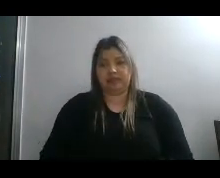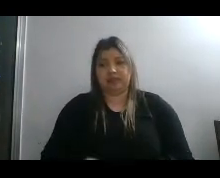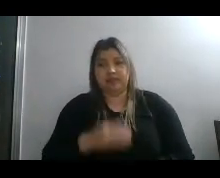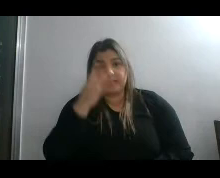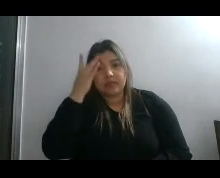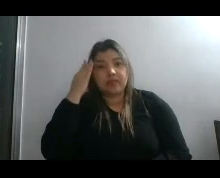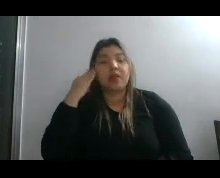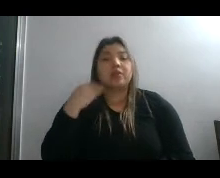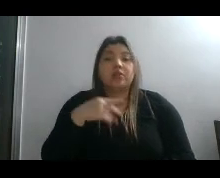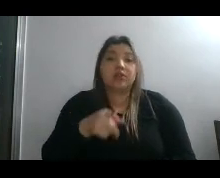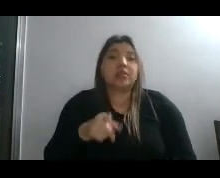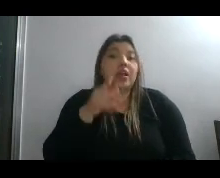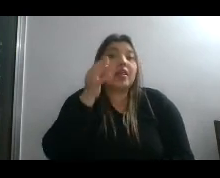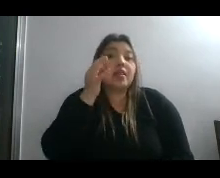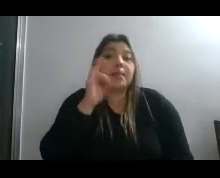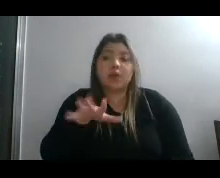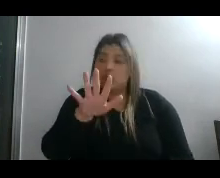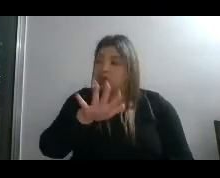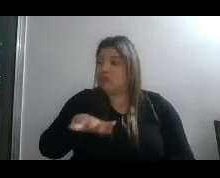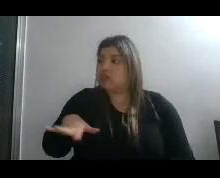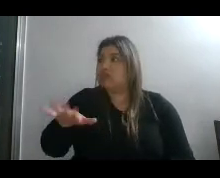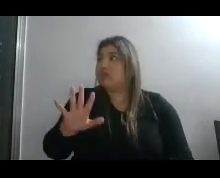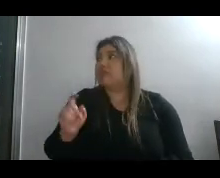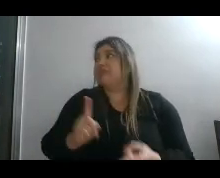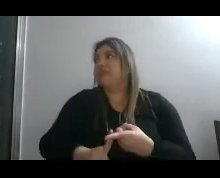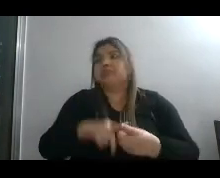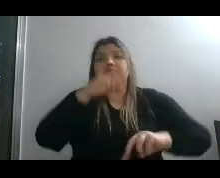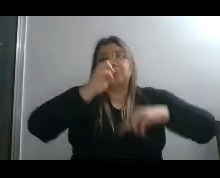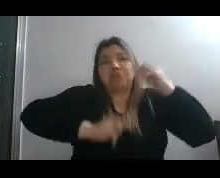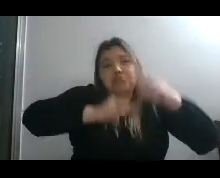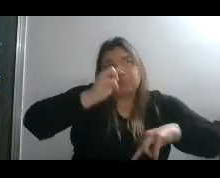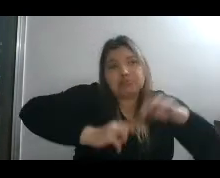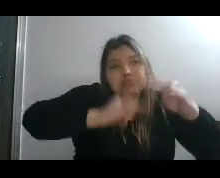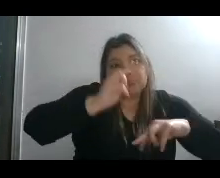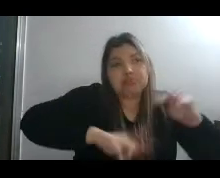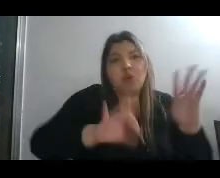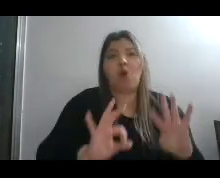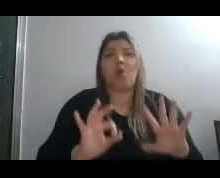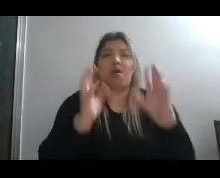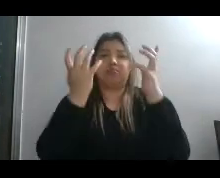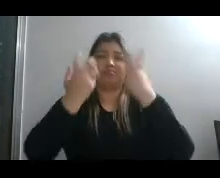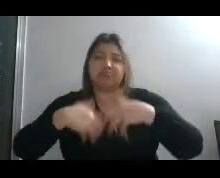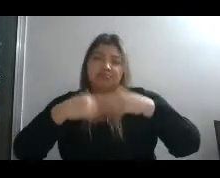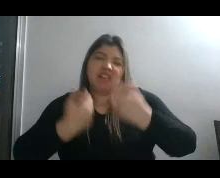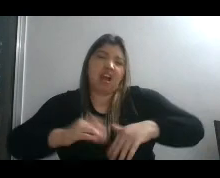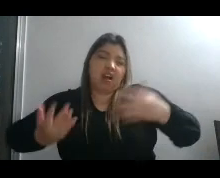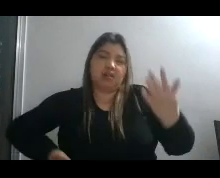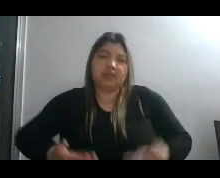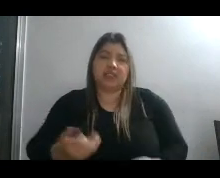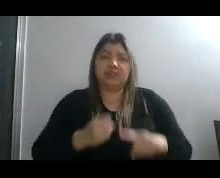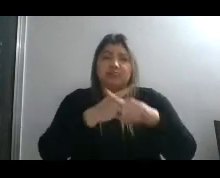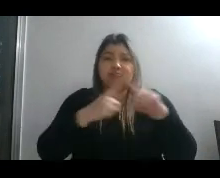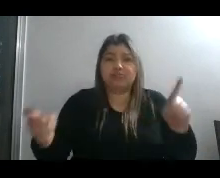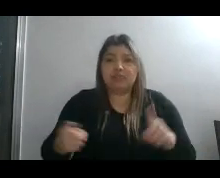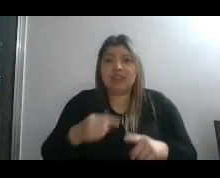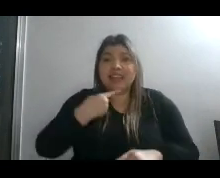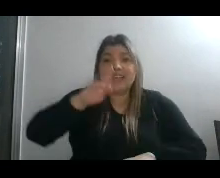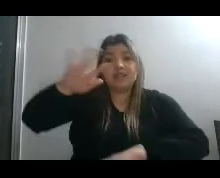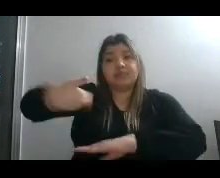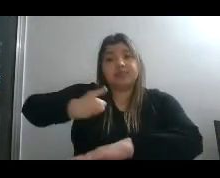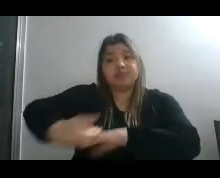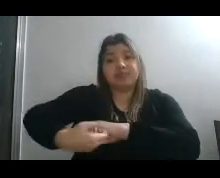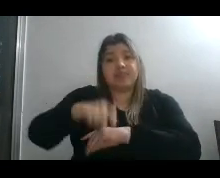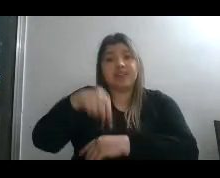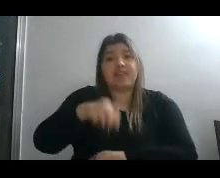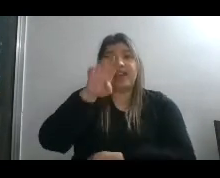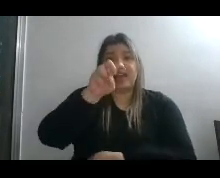mi sector económico, llámese construcción o manufactura, para el proceso se requiere la N95, yo la voy a poder